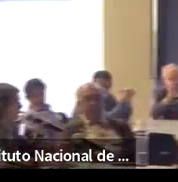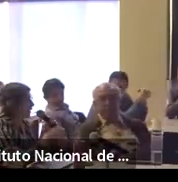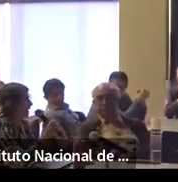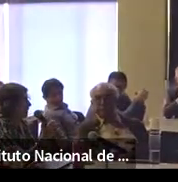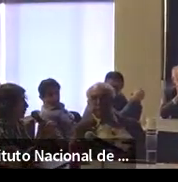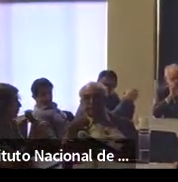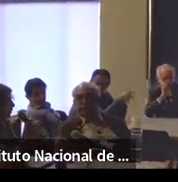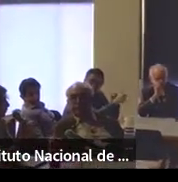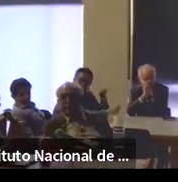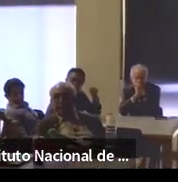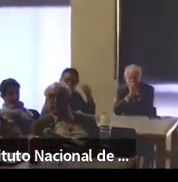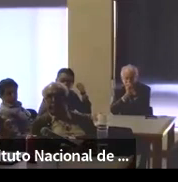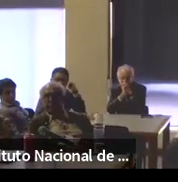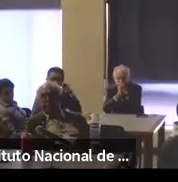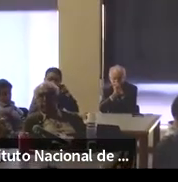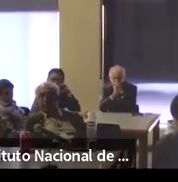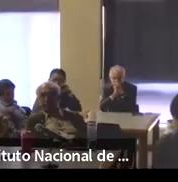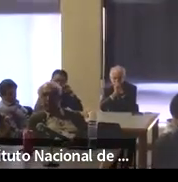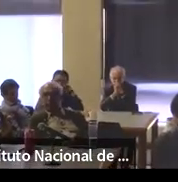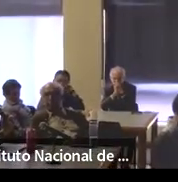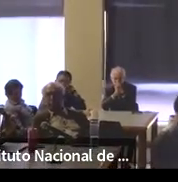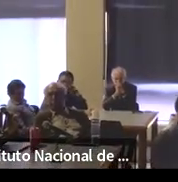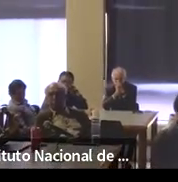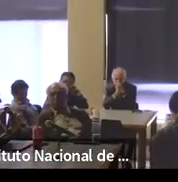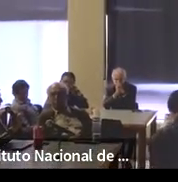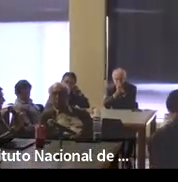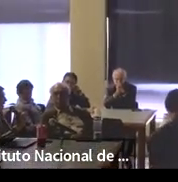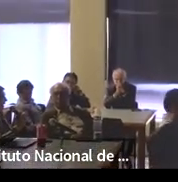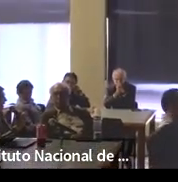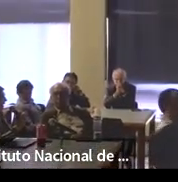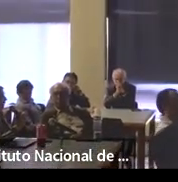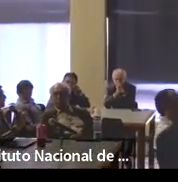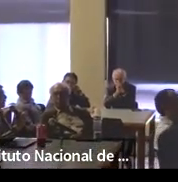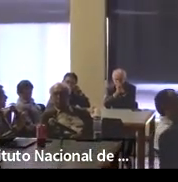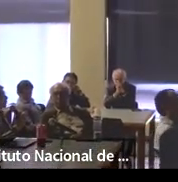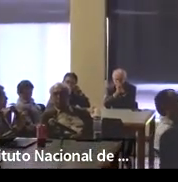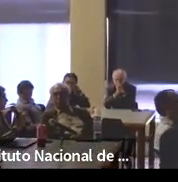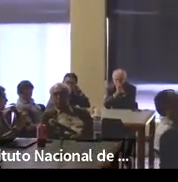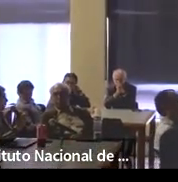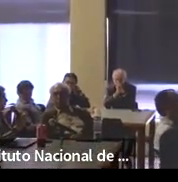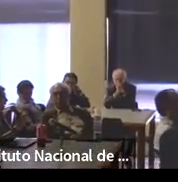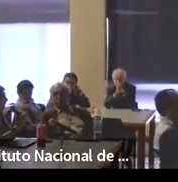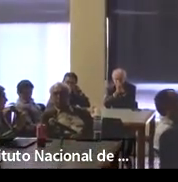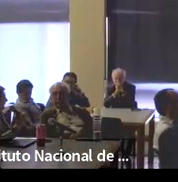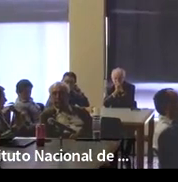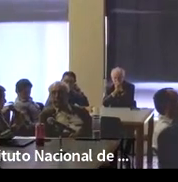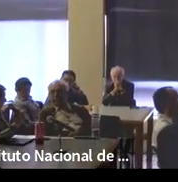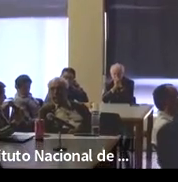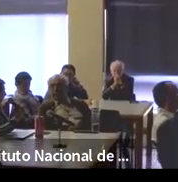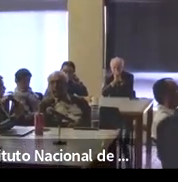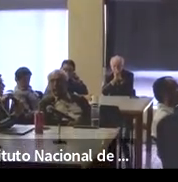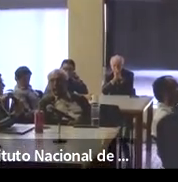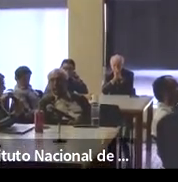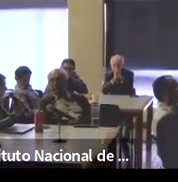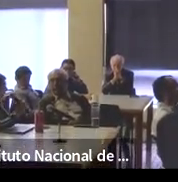muy rápido nada más como pienso que además de saber Escuchar hay que observar mucho porque a veces hay